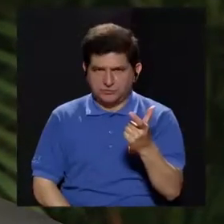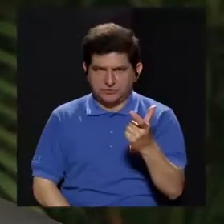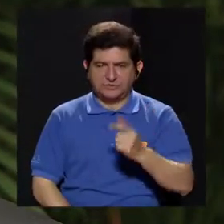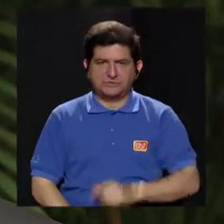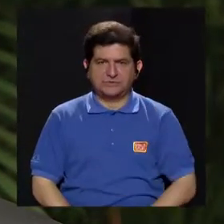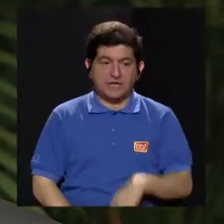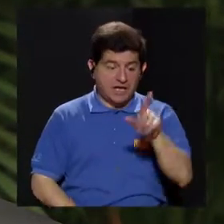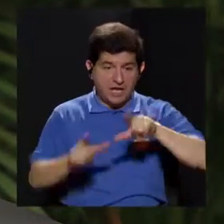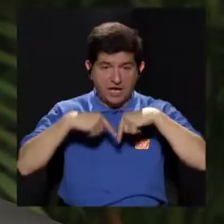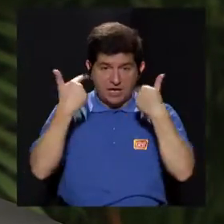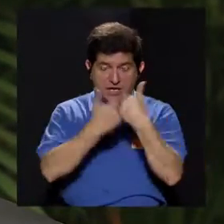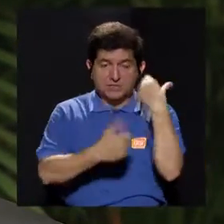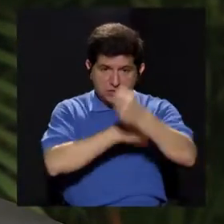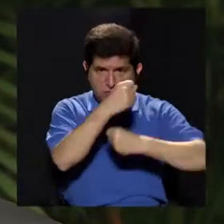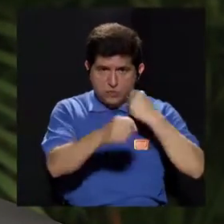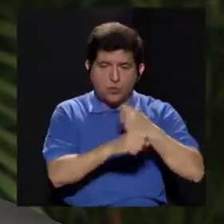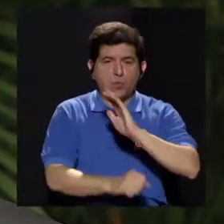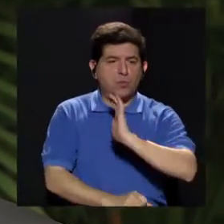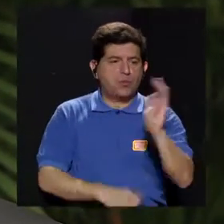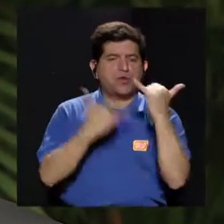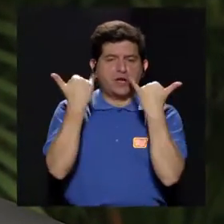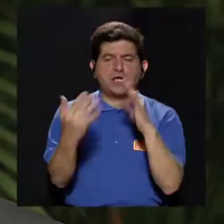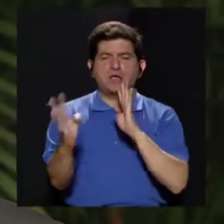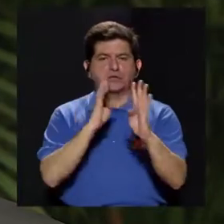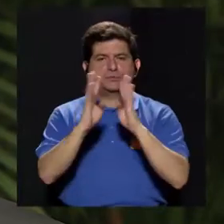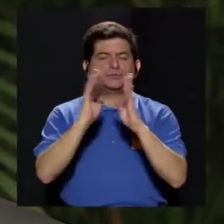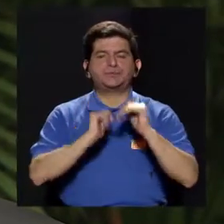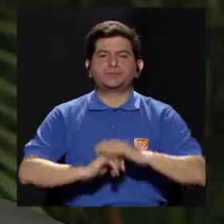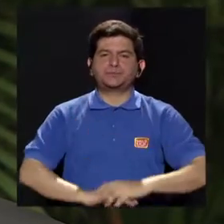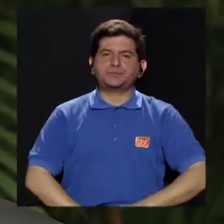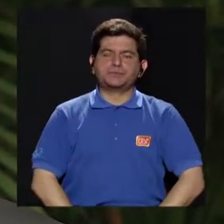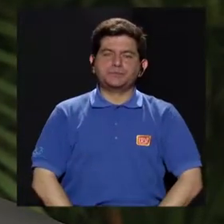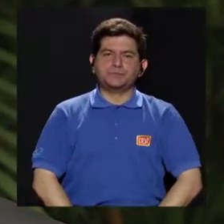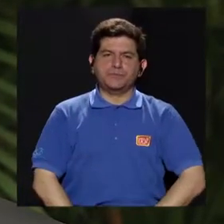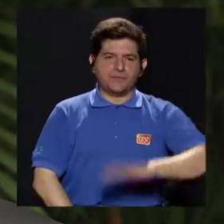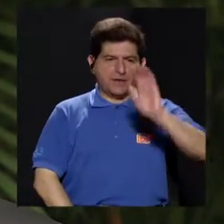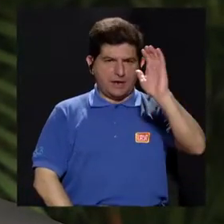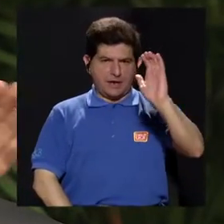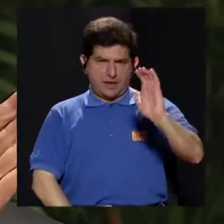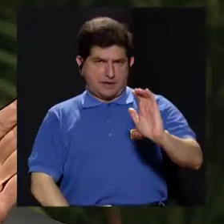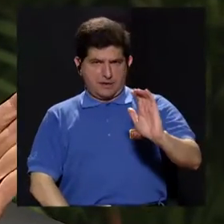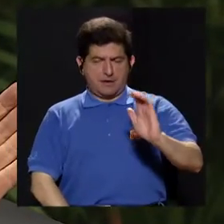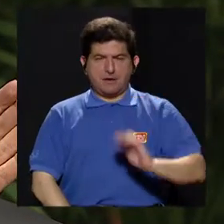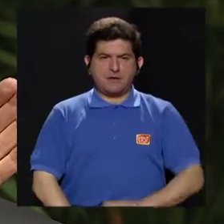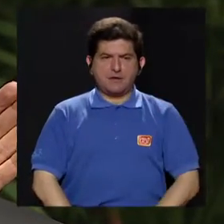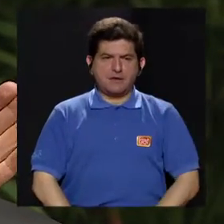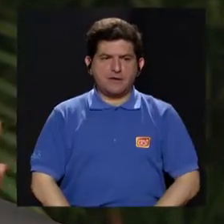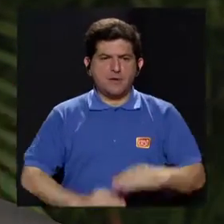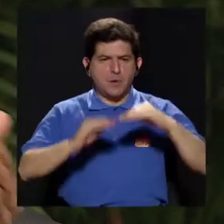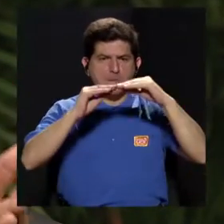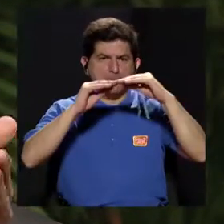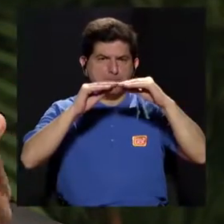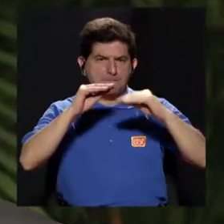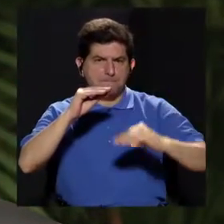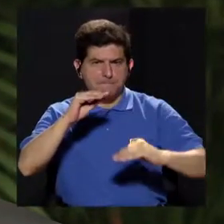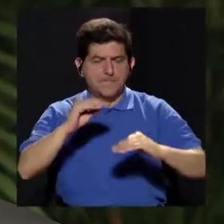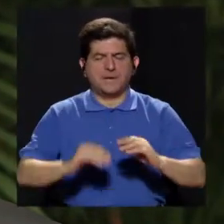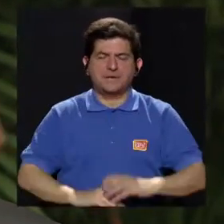Afortunadamente, en este grupo etario de los niños que ya verbalizan, el niño